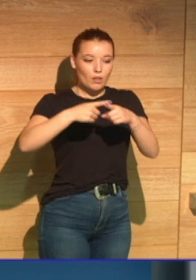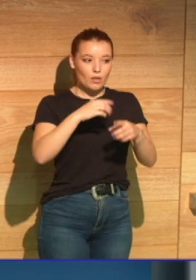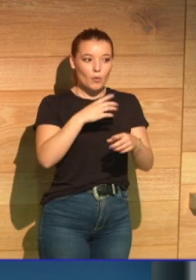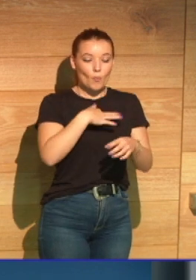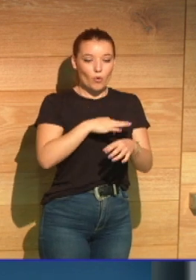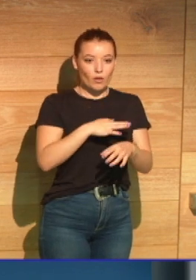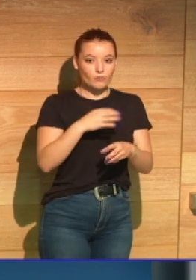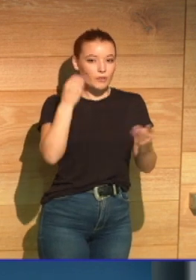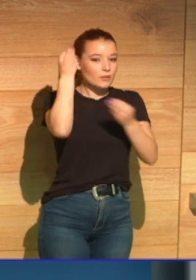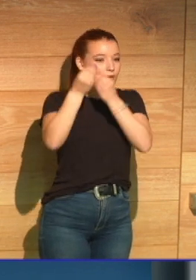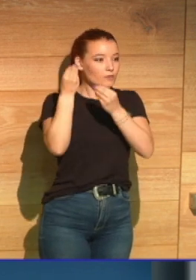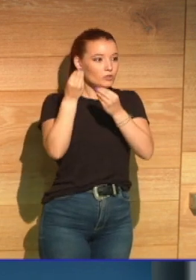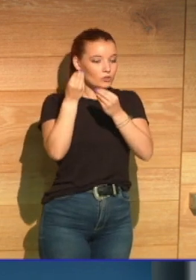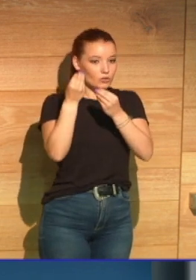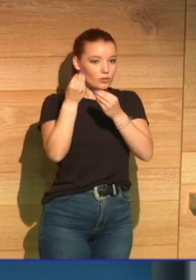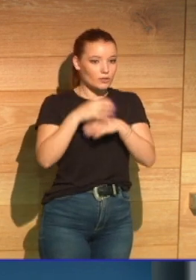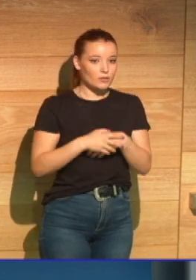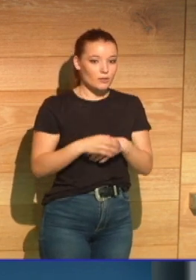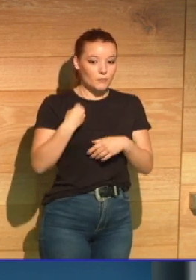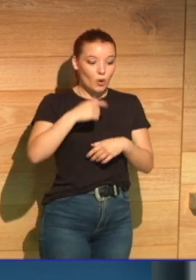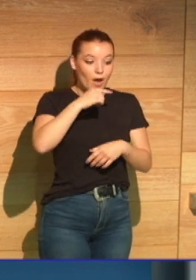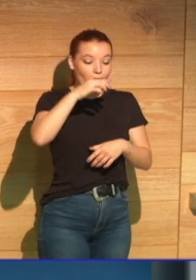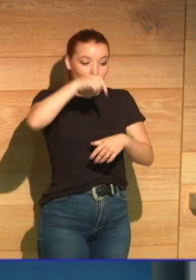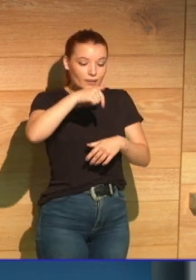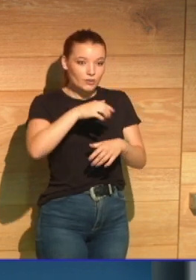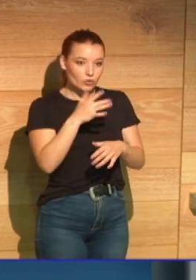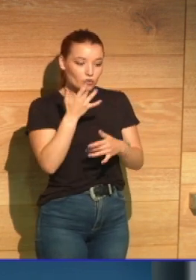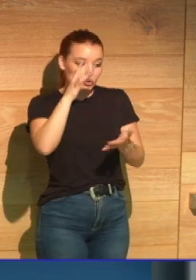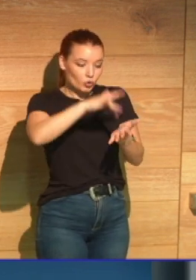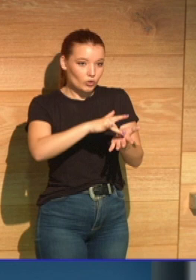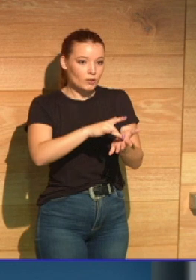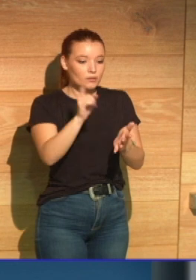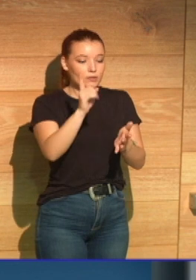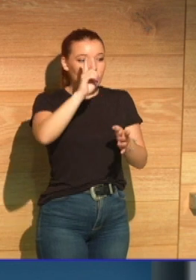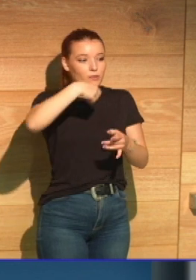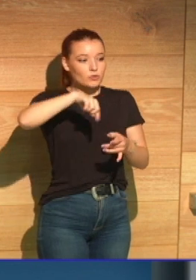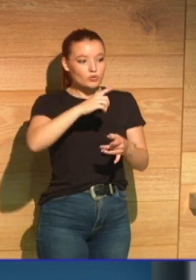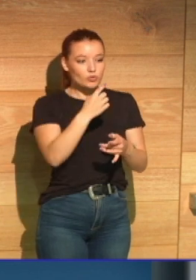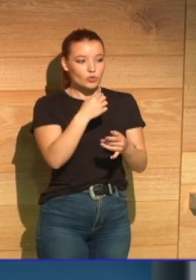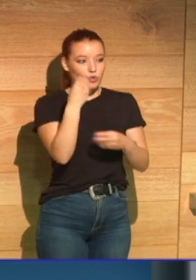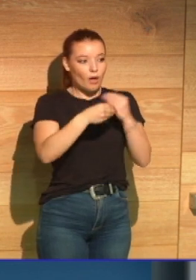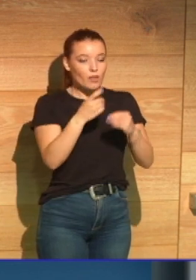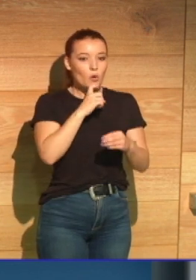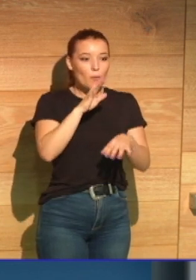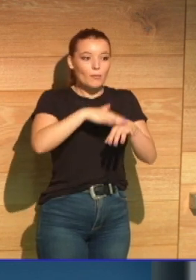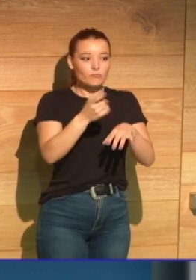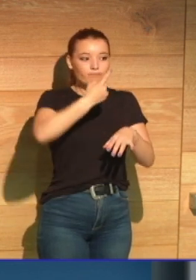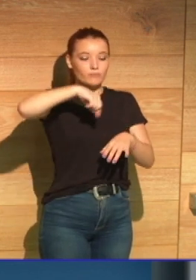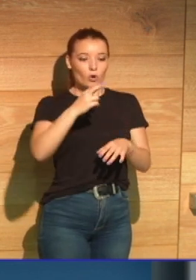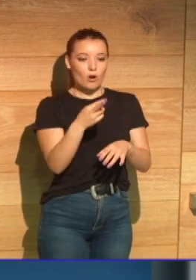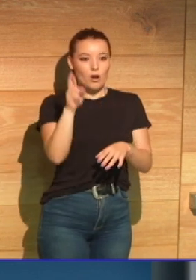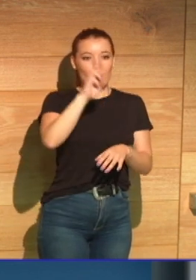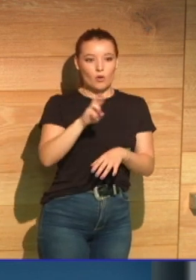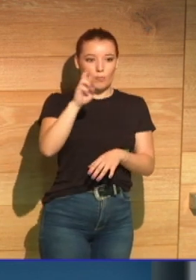desde América Latina de lo que está sucediendo y cómo le hicimos para recuperar y reimaginar. Entonces voy a empezar haciendo una